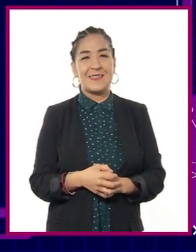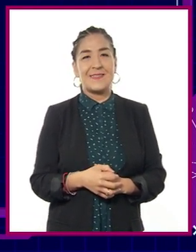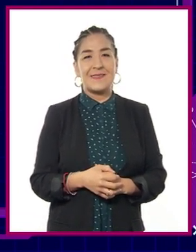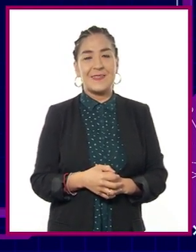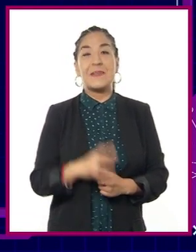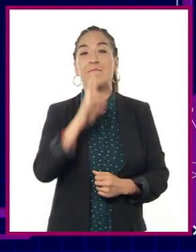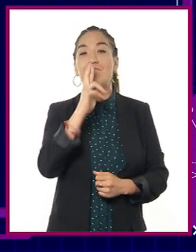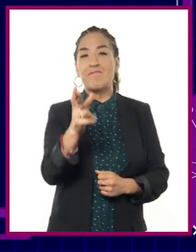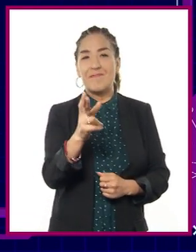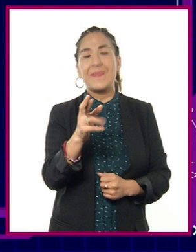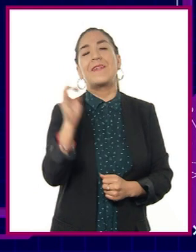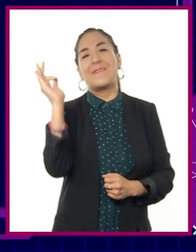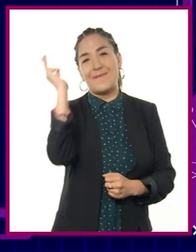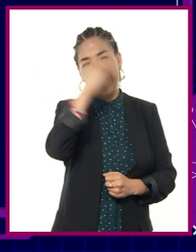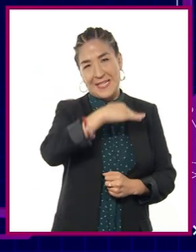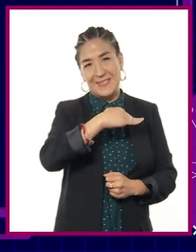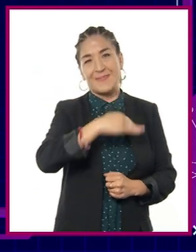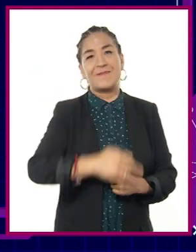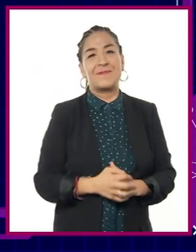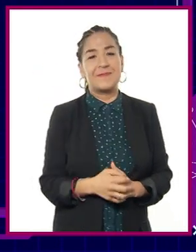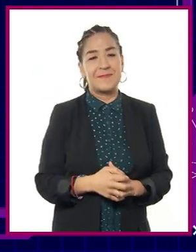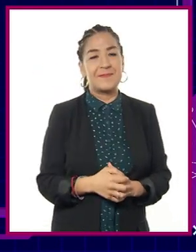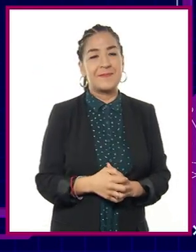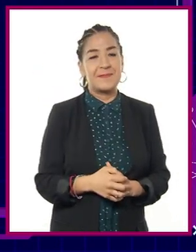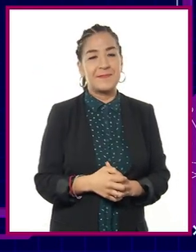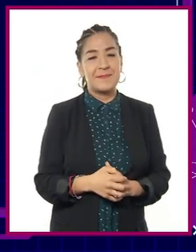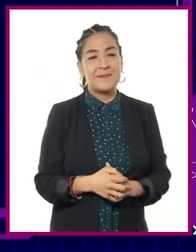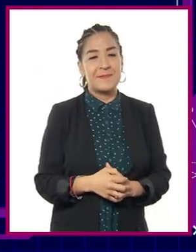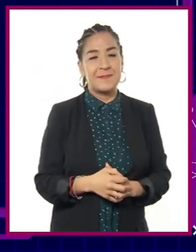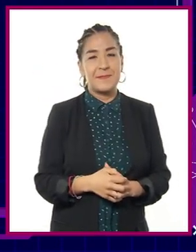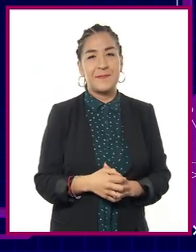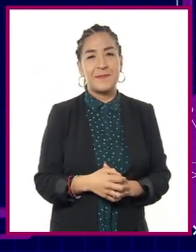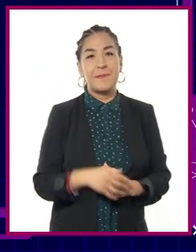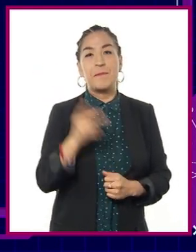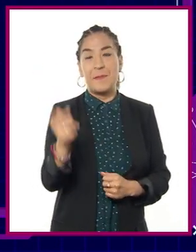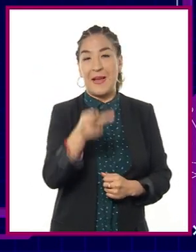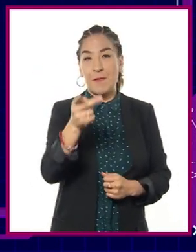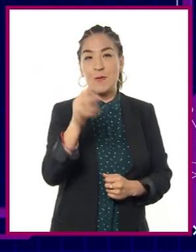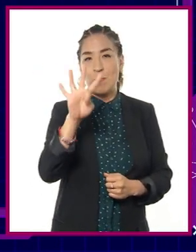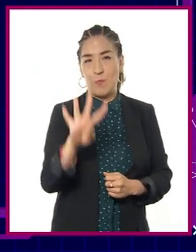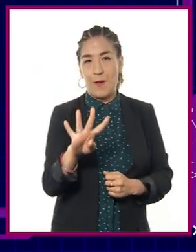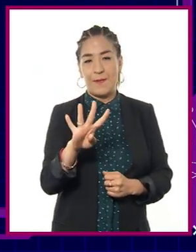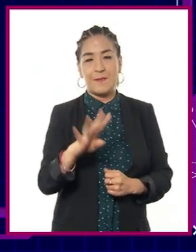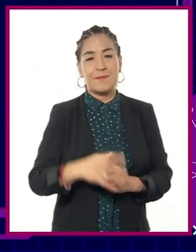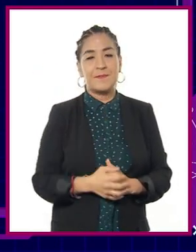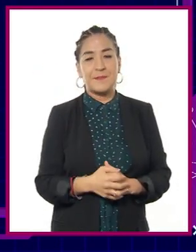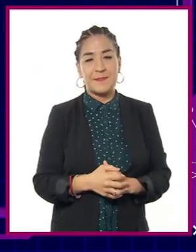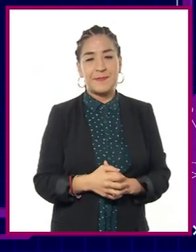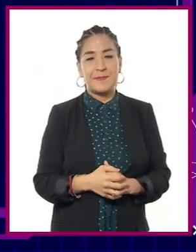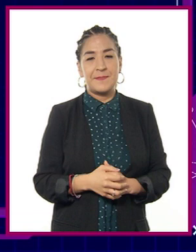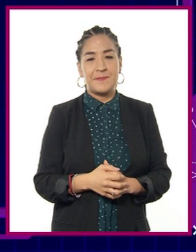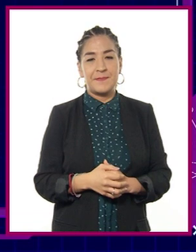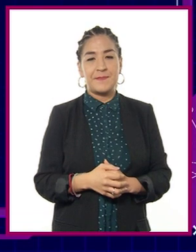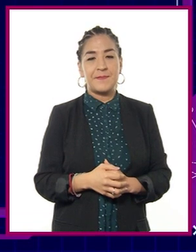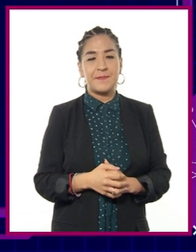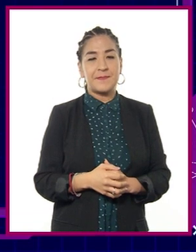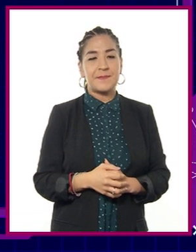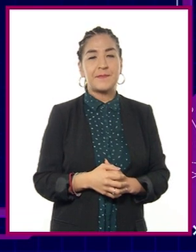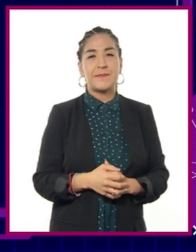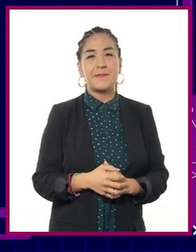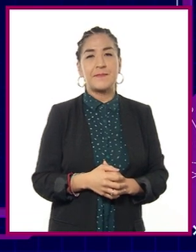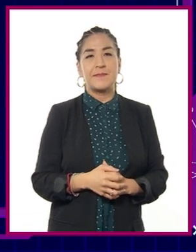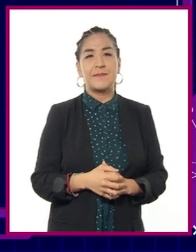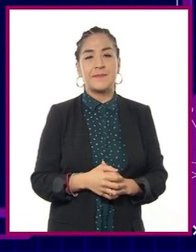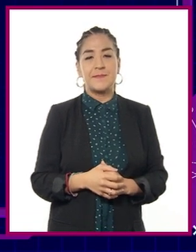correcta es falso. Pregunta 4. ¿El radio de una circunferencia siempre